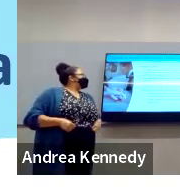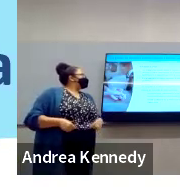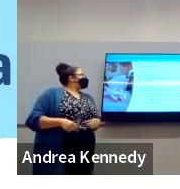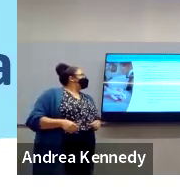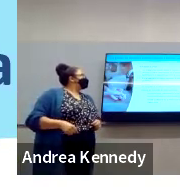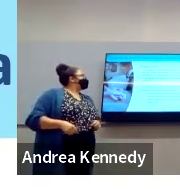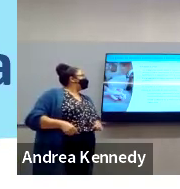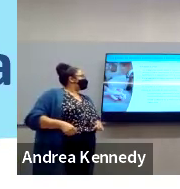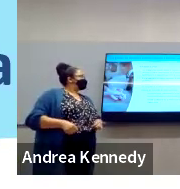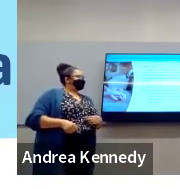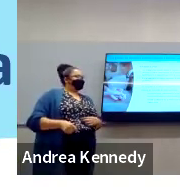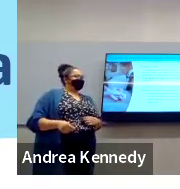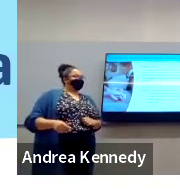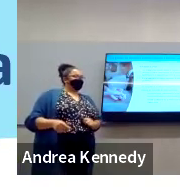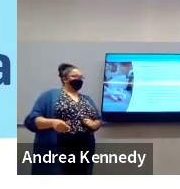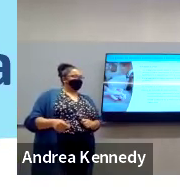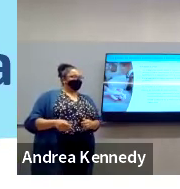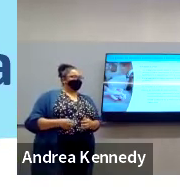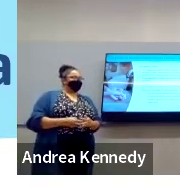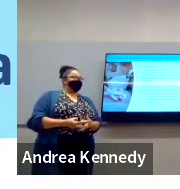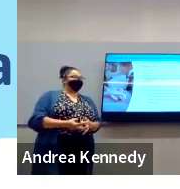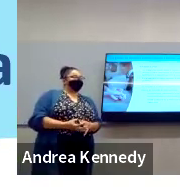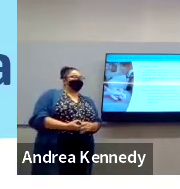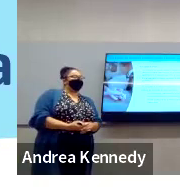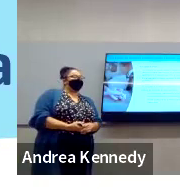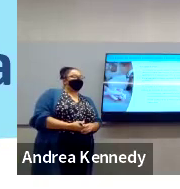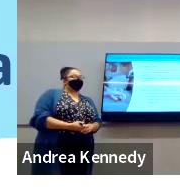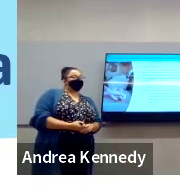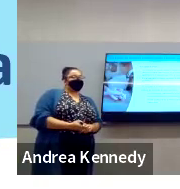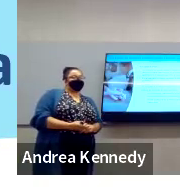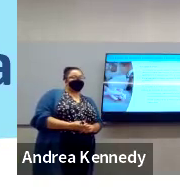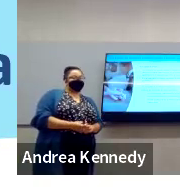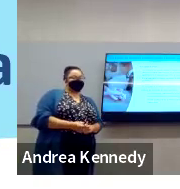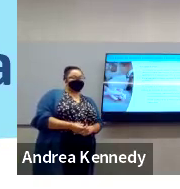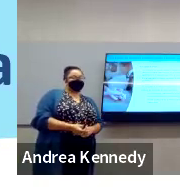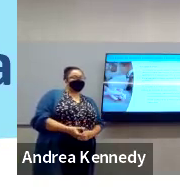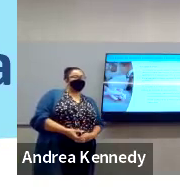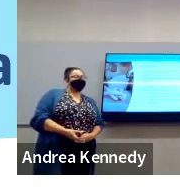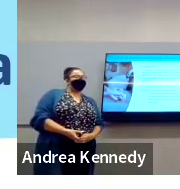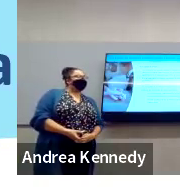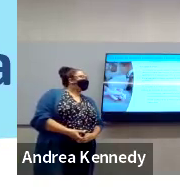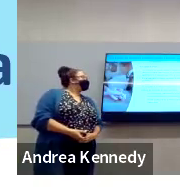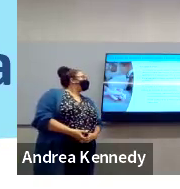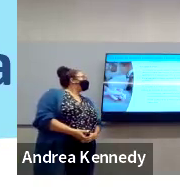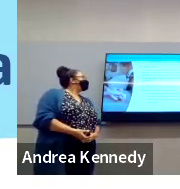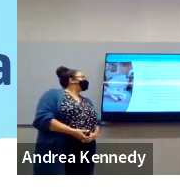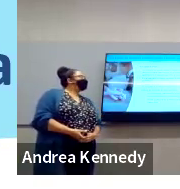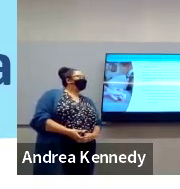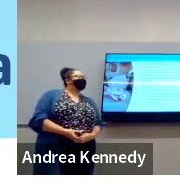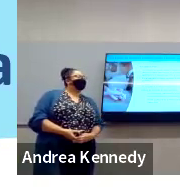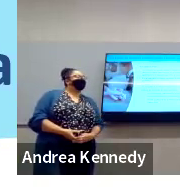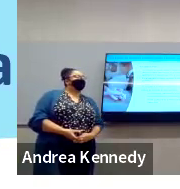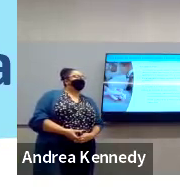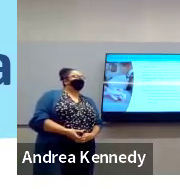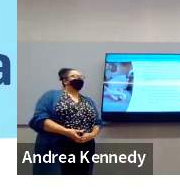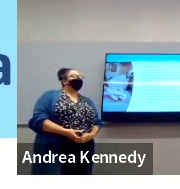esa nuevo aumento de servicios públicos, solamente puede hacer eso y hacerlo en otro año. El cálculo